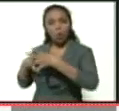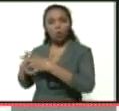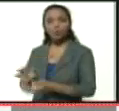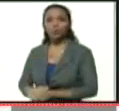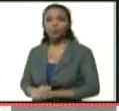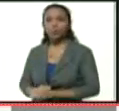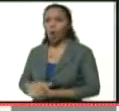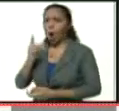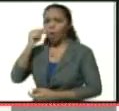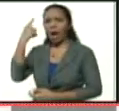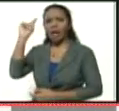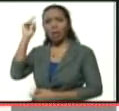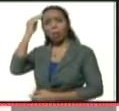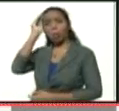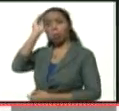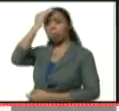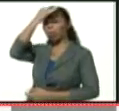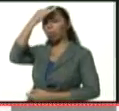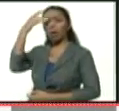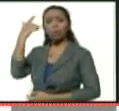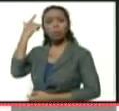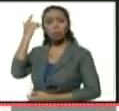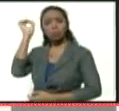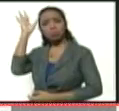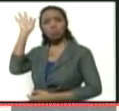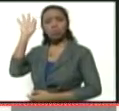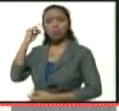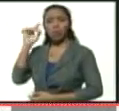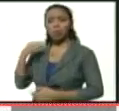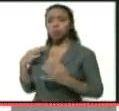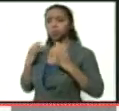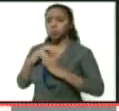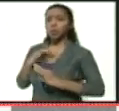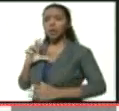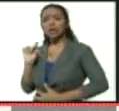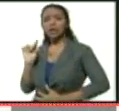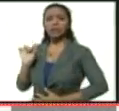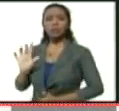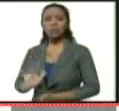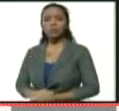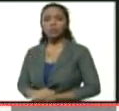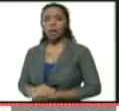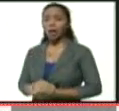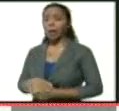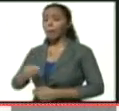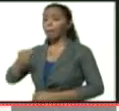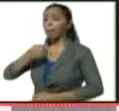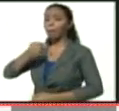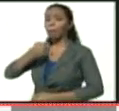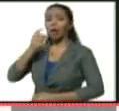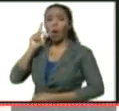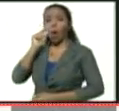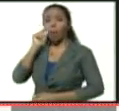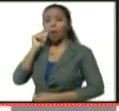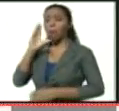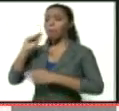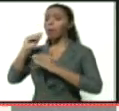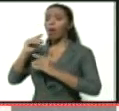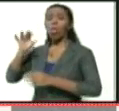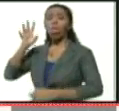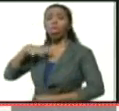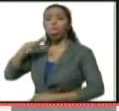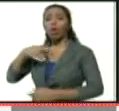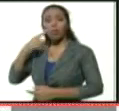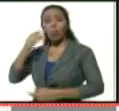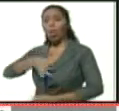Tipo ahí con un peinadito por un lado, flucecito gris, y le da la palabra. Y el tipo empieza a hablar, una perolata,